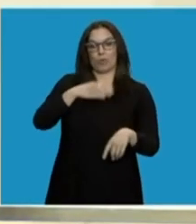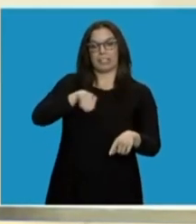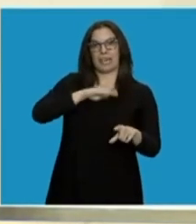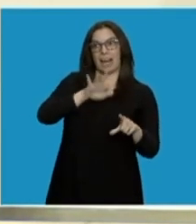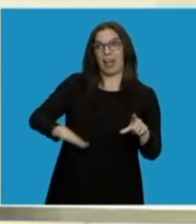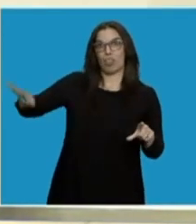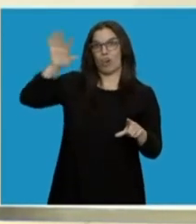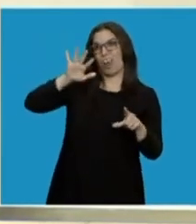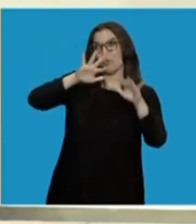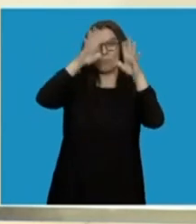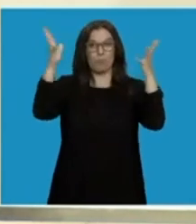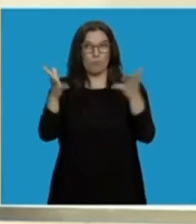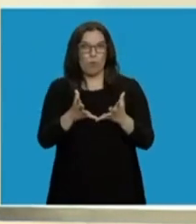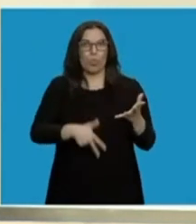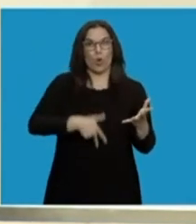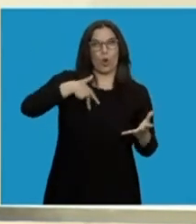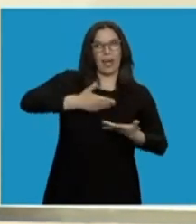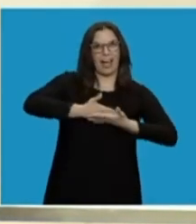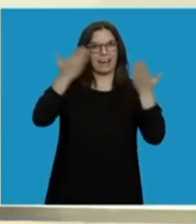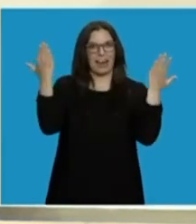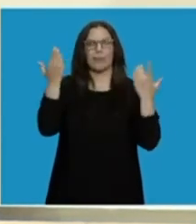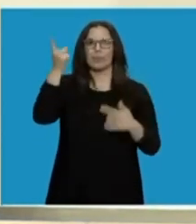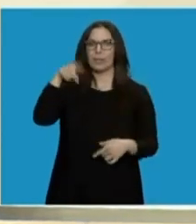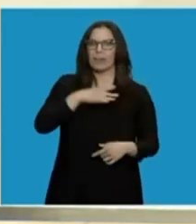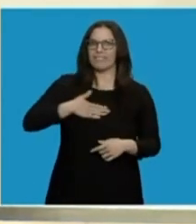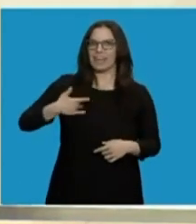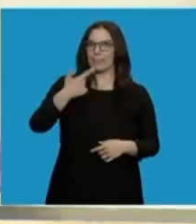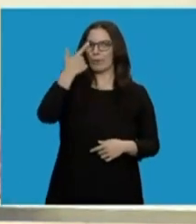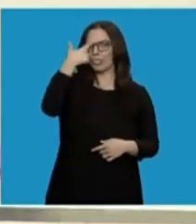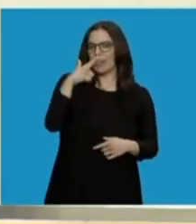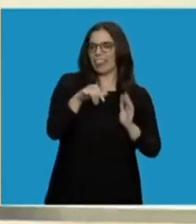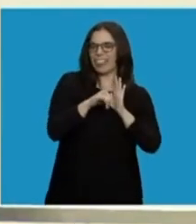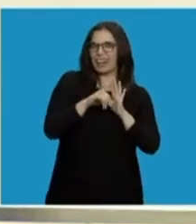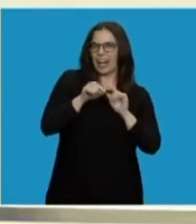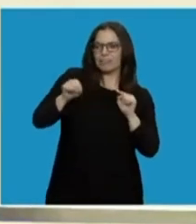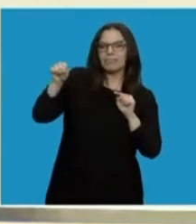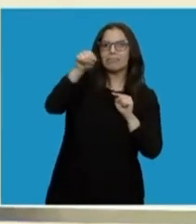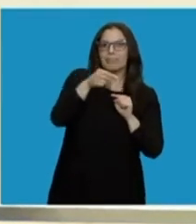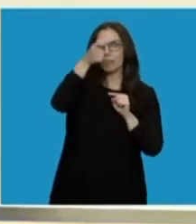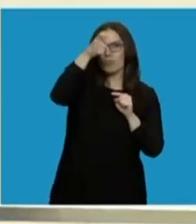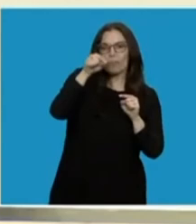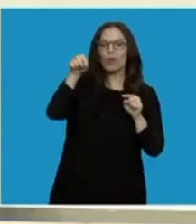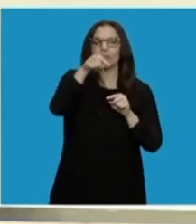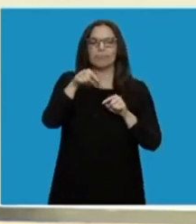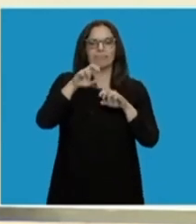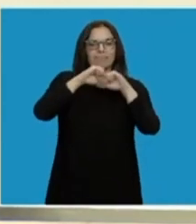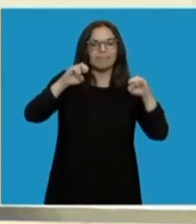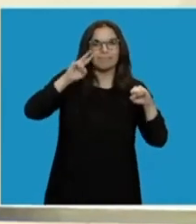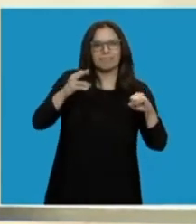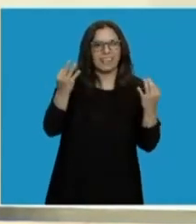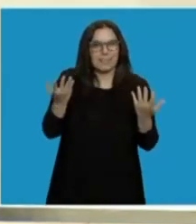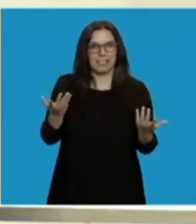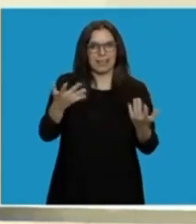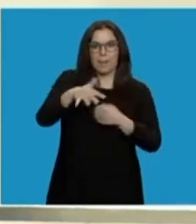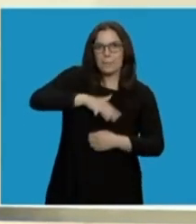o lo global, también queremos saber lo que pasa cerca de nosotros, en nuestros pueblos, en nuestros barrios.